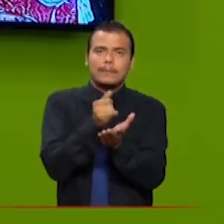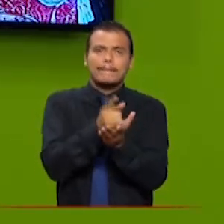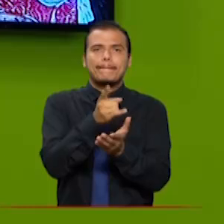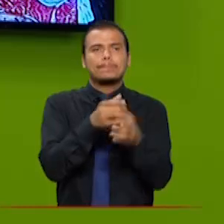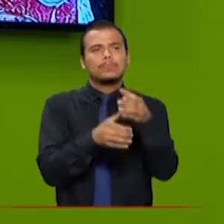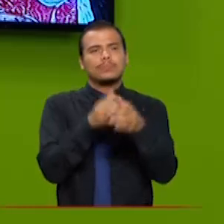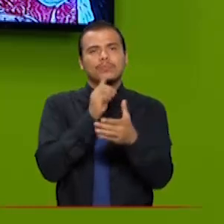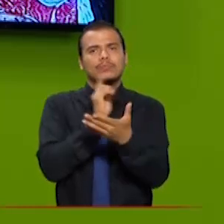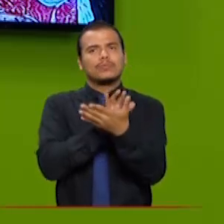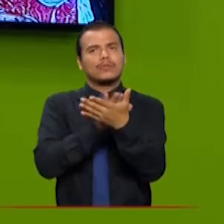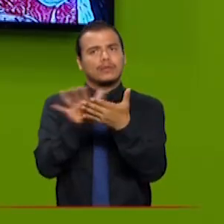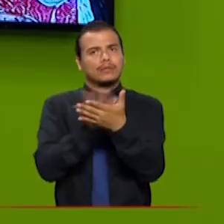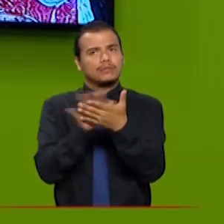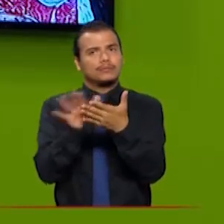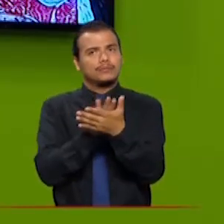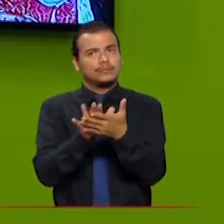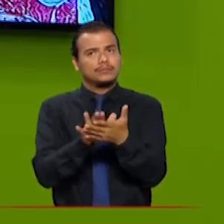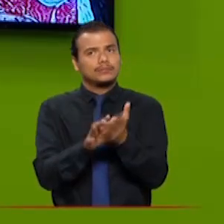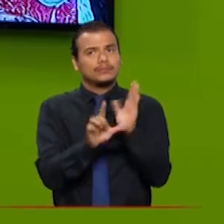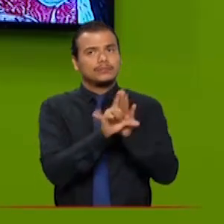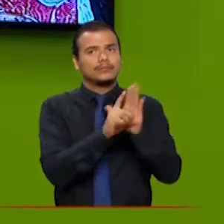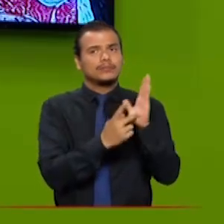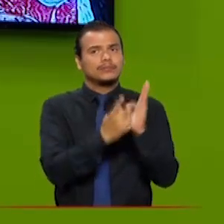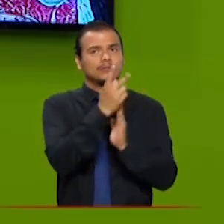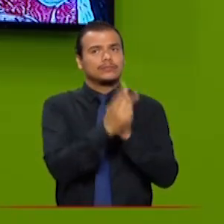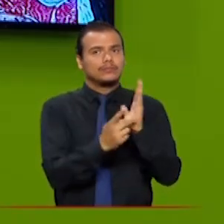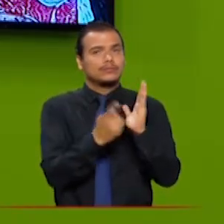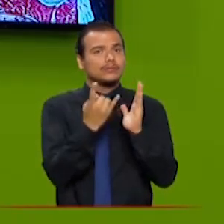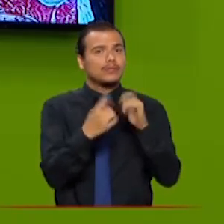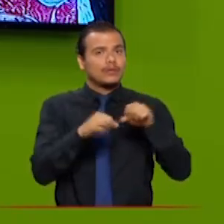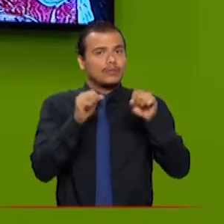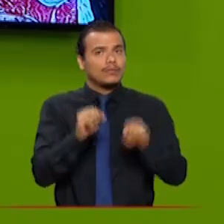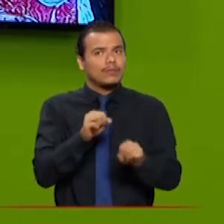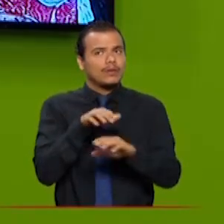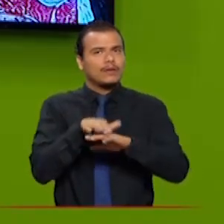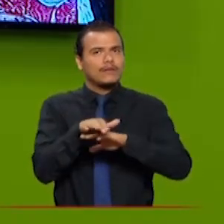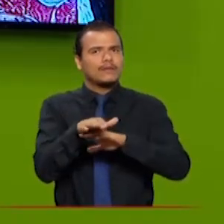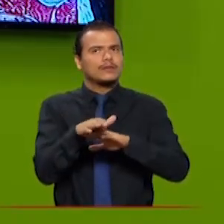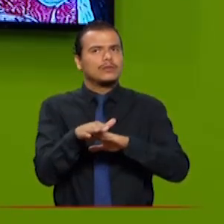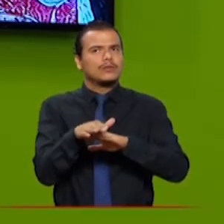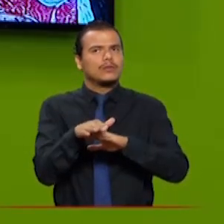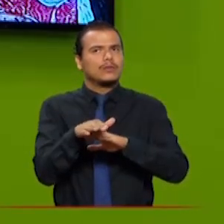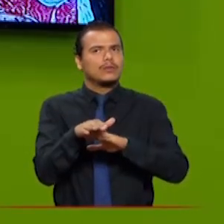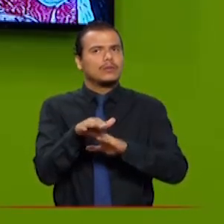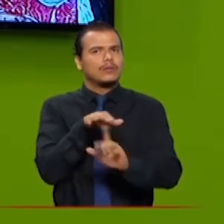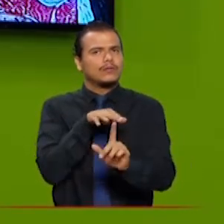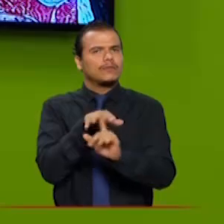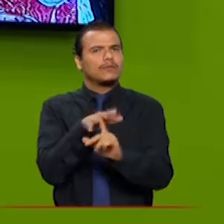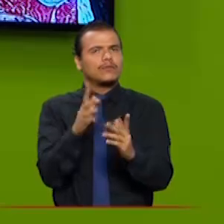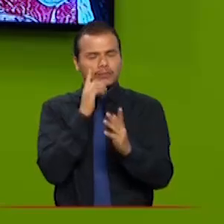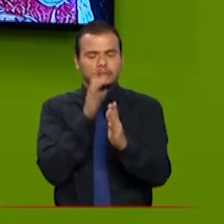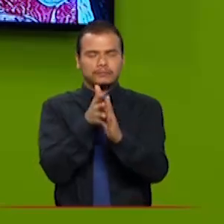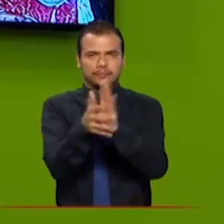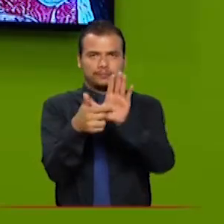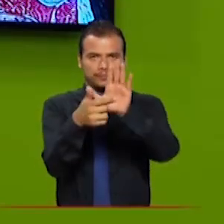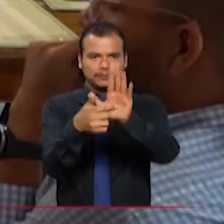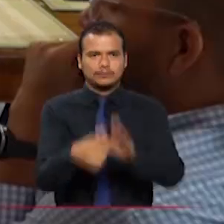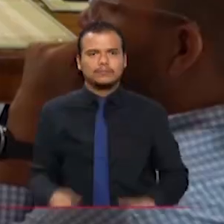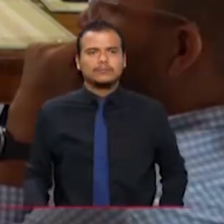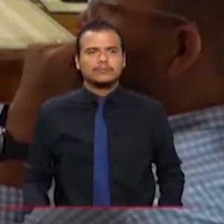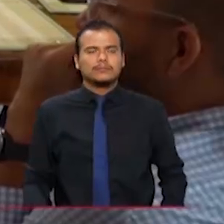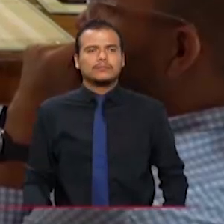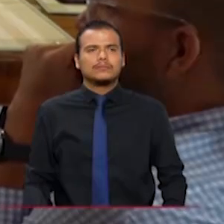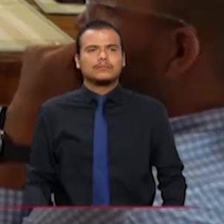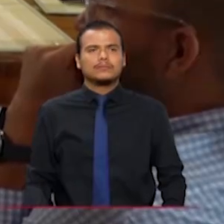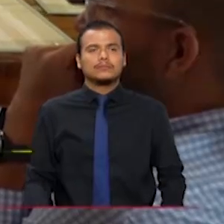Cali también conocieron los efectos que tendría la aprobación del proyecto de ley 235 y expresaron su rechazo.